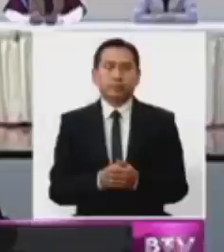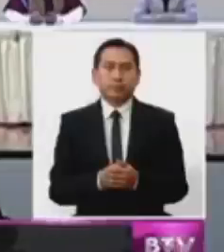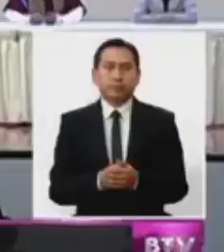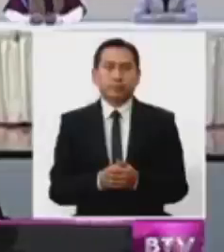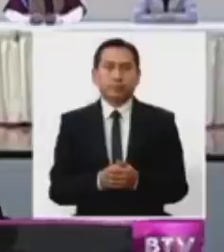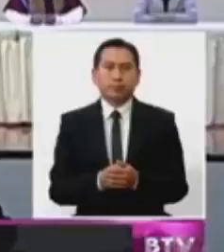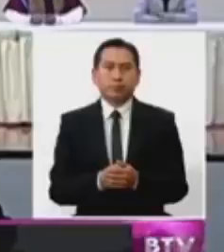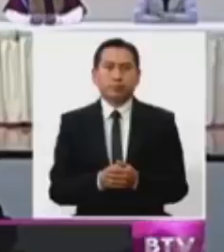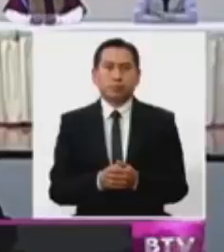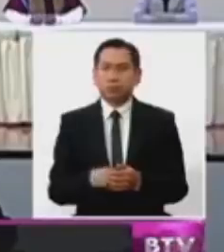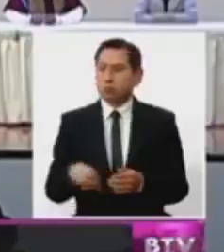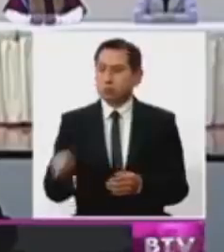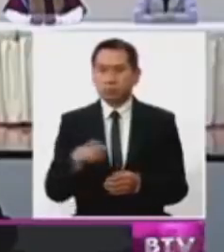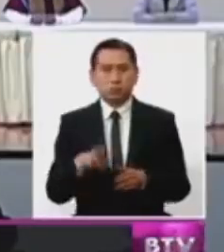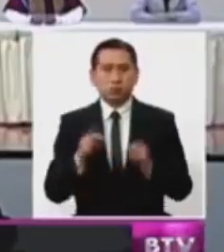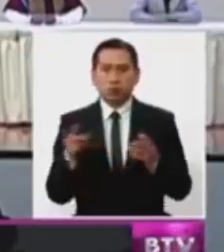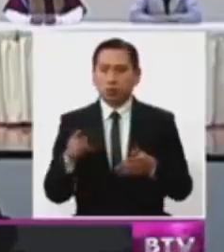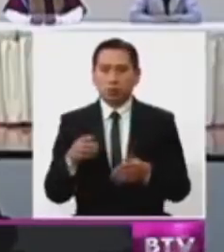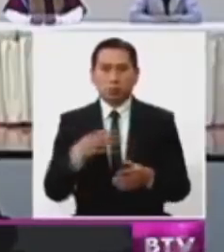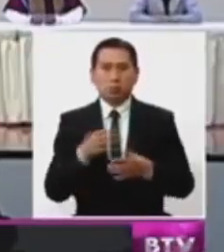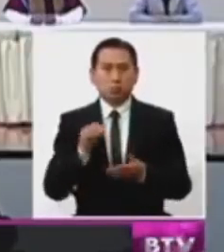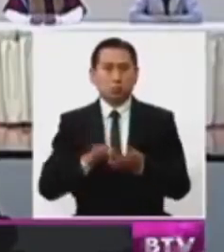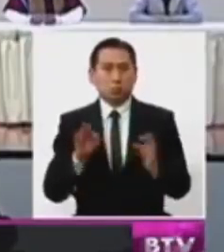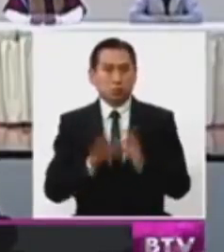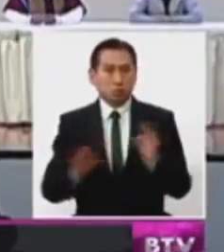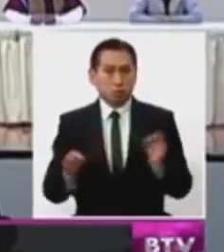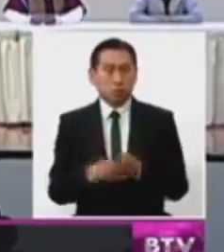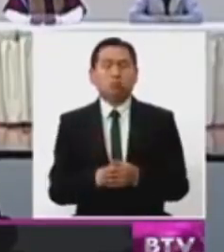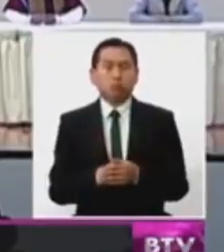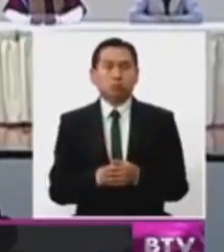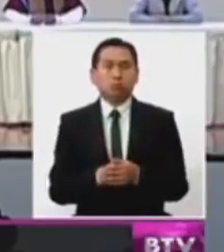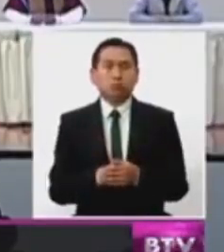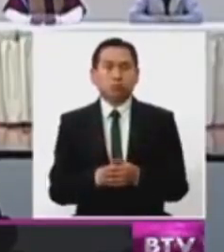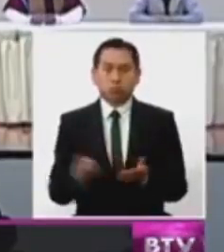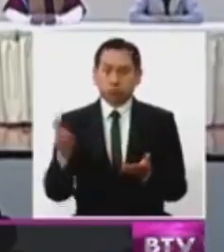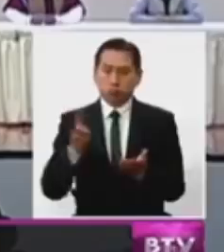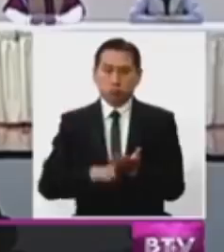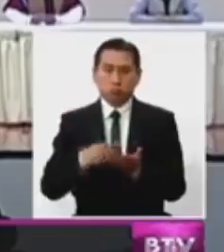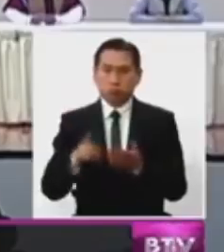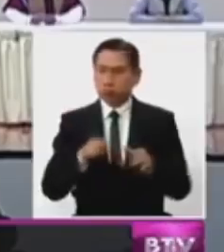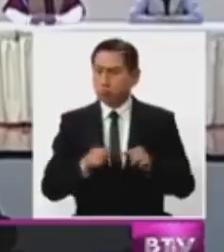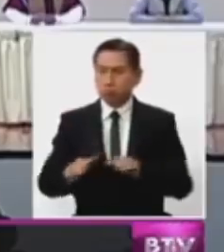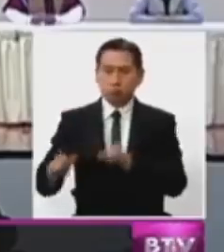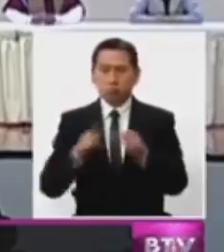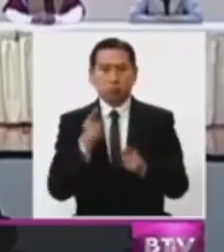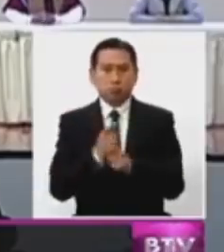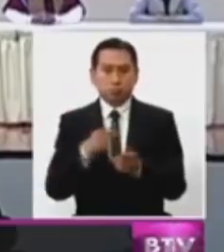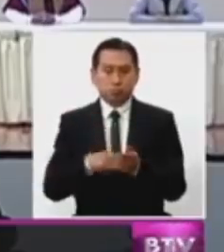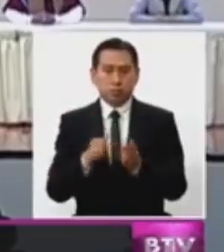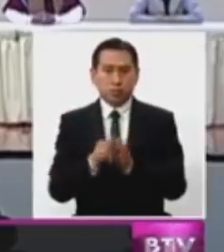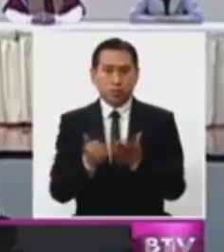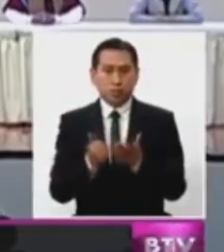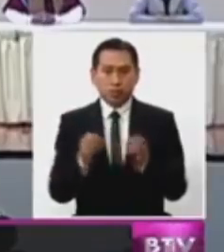de no existir objeción alguna se aprueba por unanimidad el acta